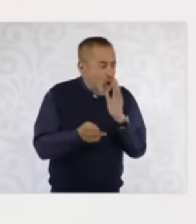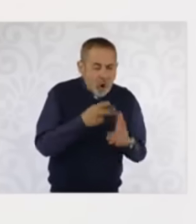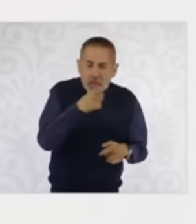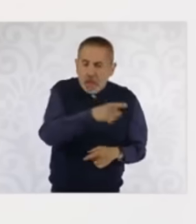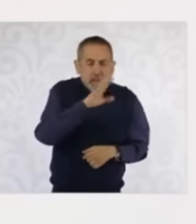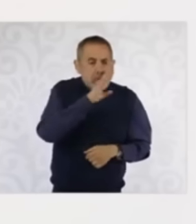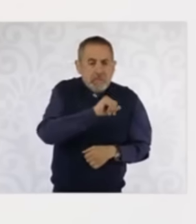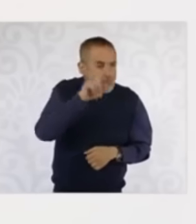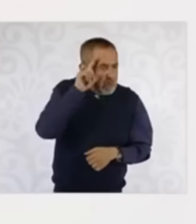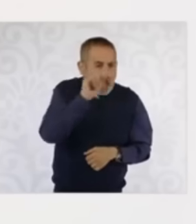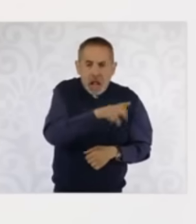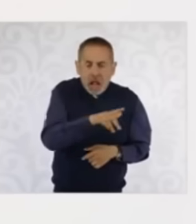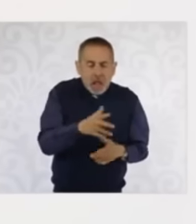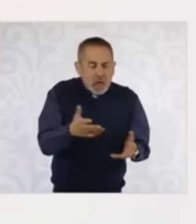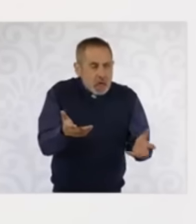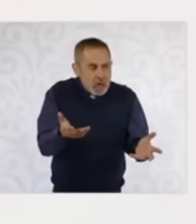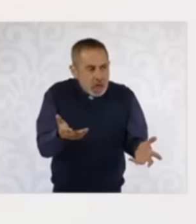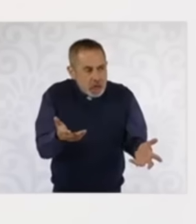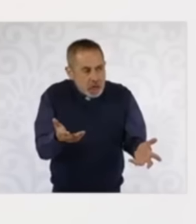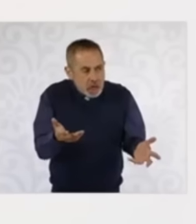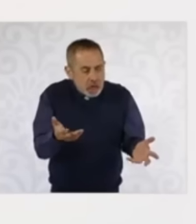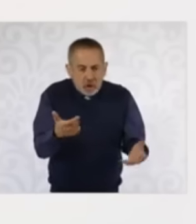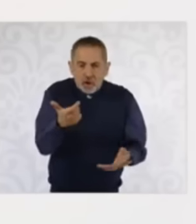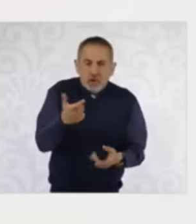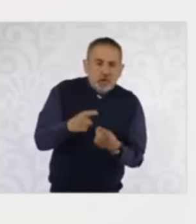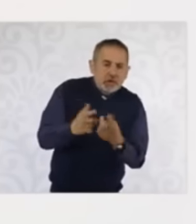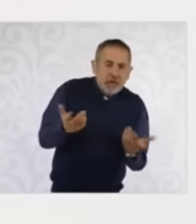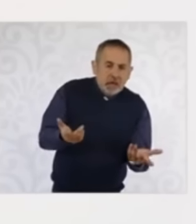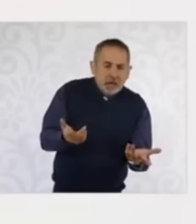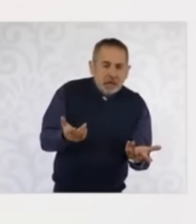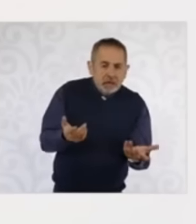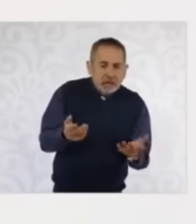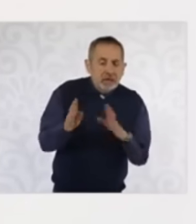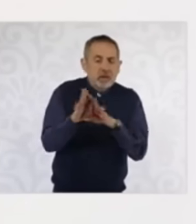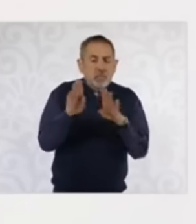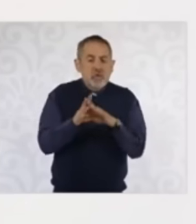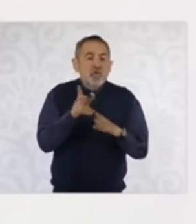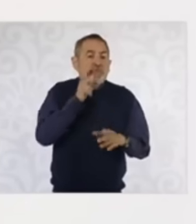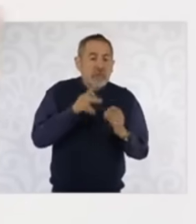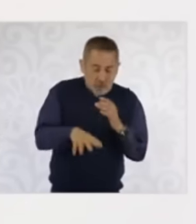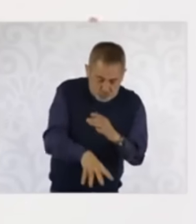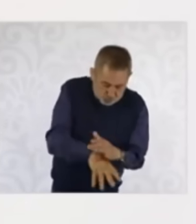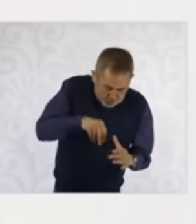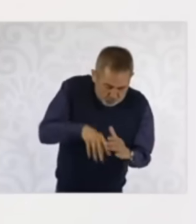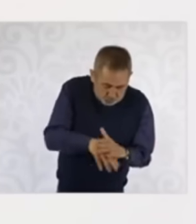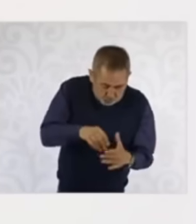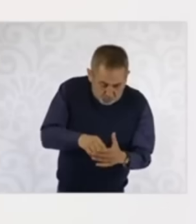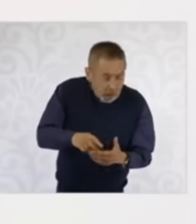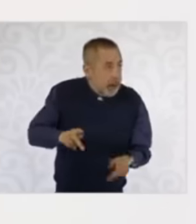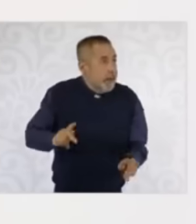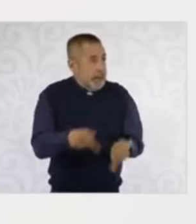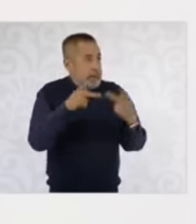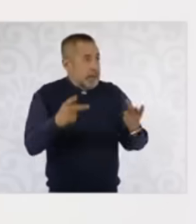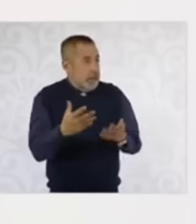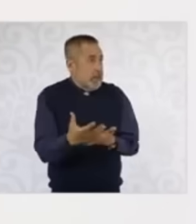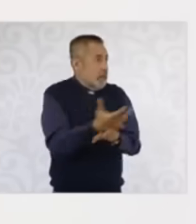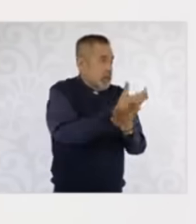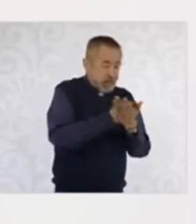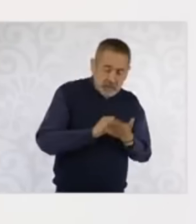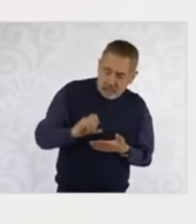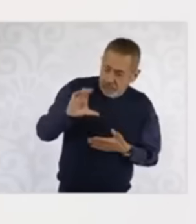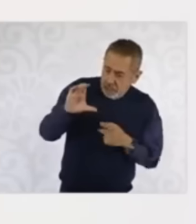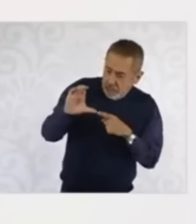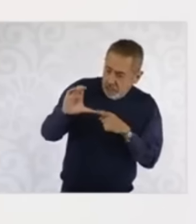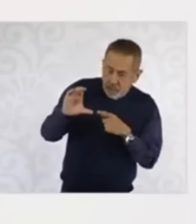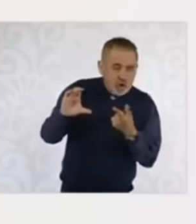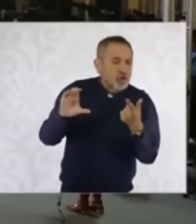de desindexar el salario mínimo para que este no perdiera su poder adquisitivo. O sea, para que el salario mínimo no fuera la